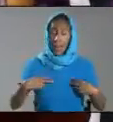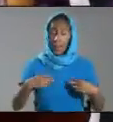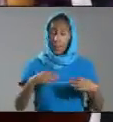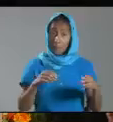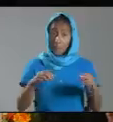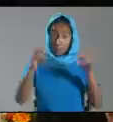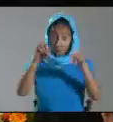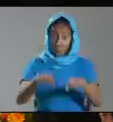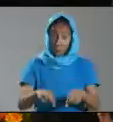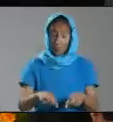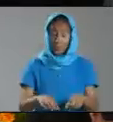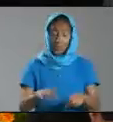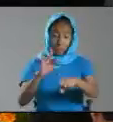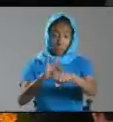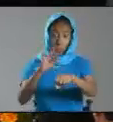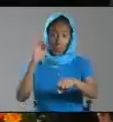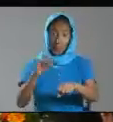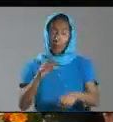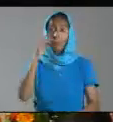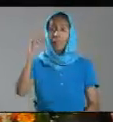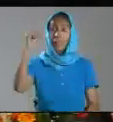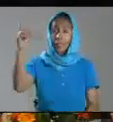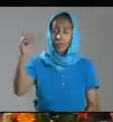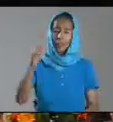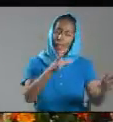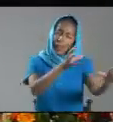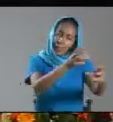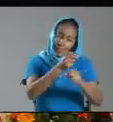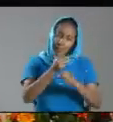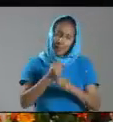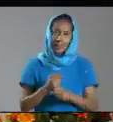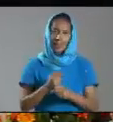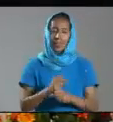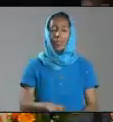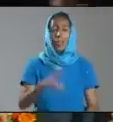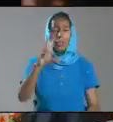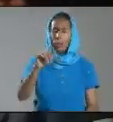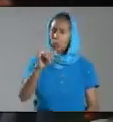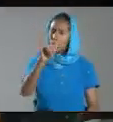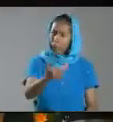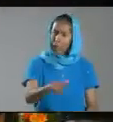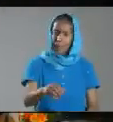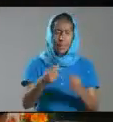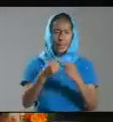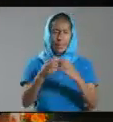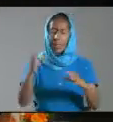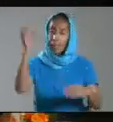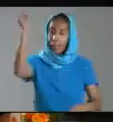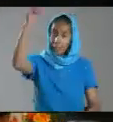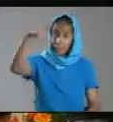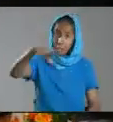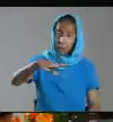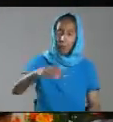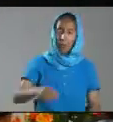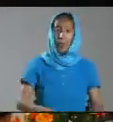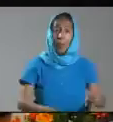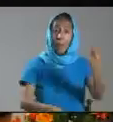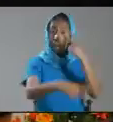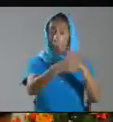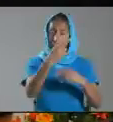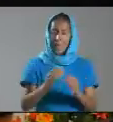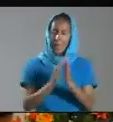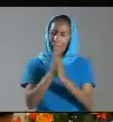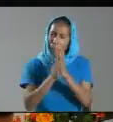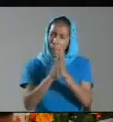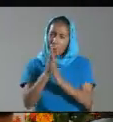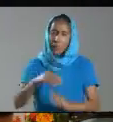el Señor. No te quedes sin la bendición. Ven, aprovecha la